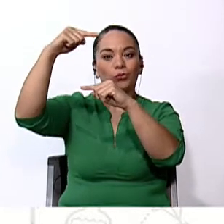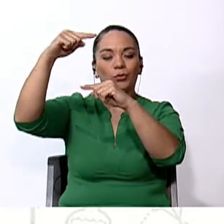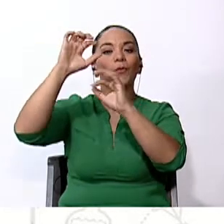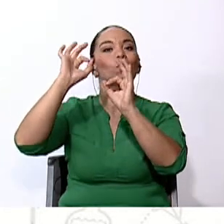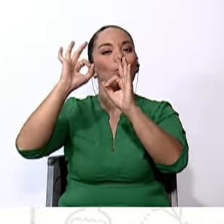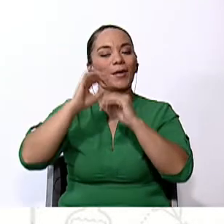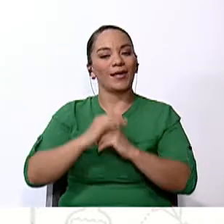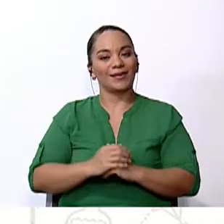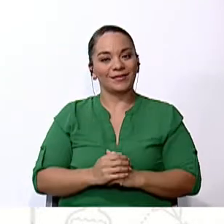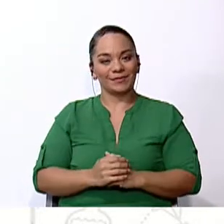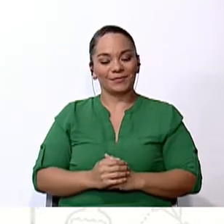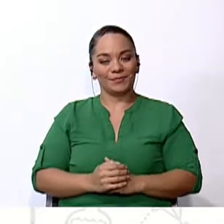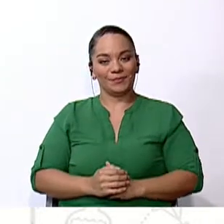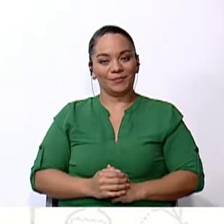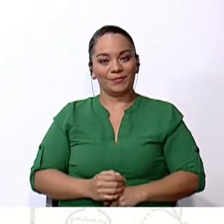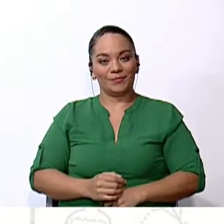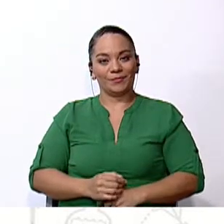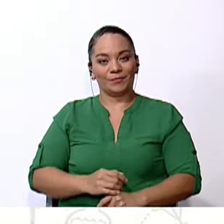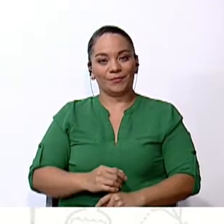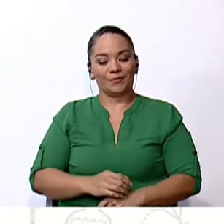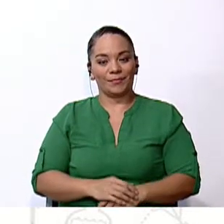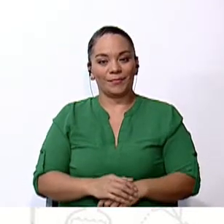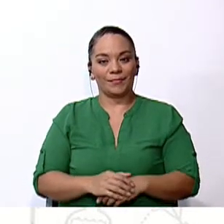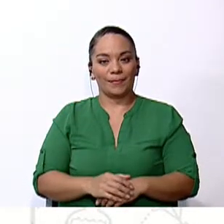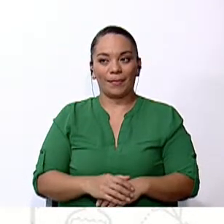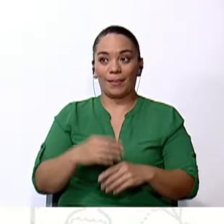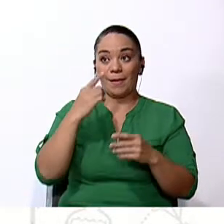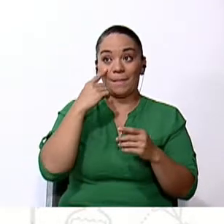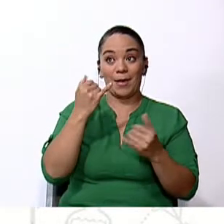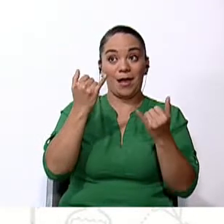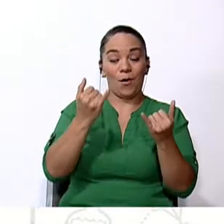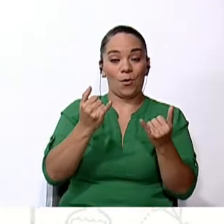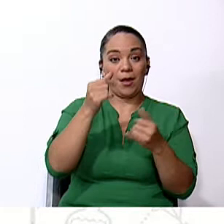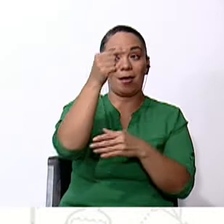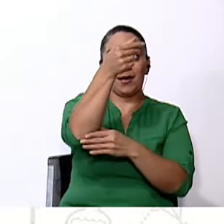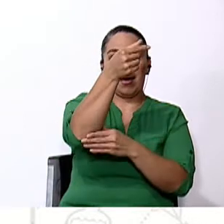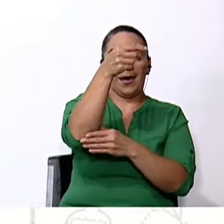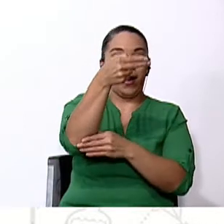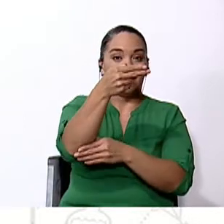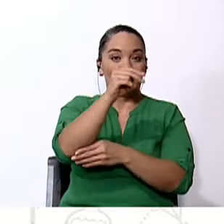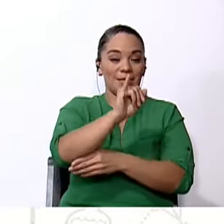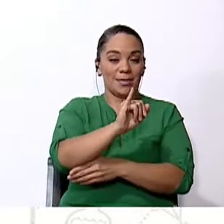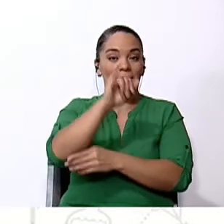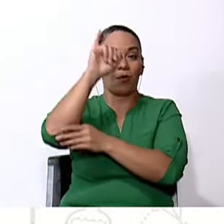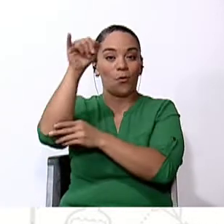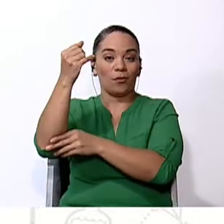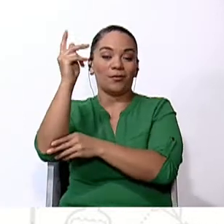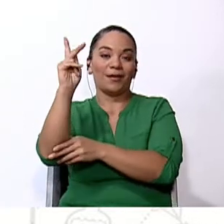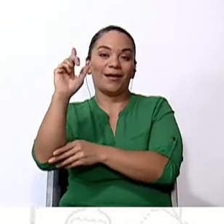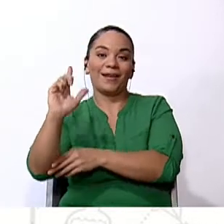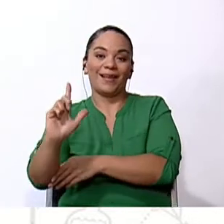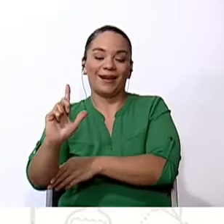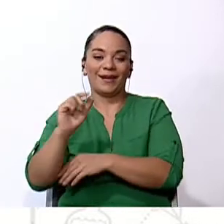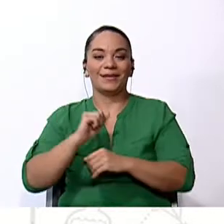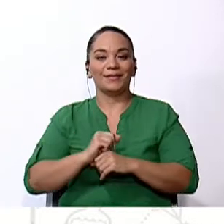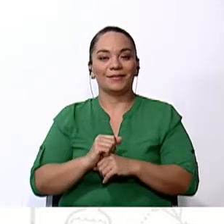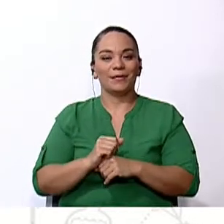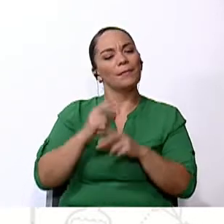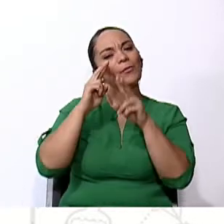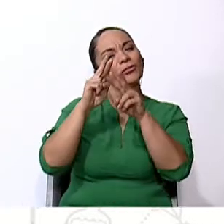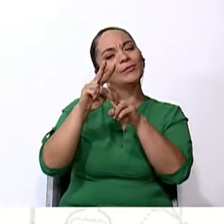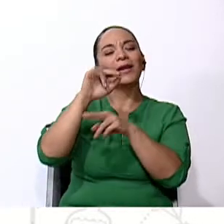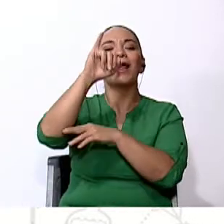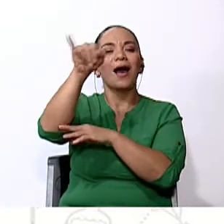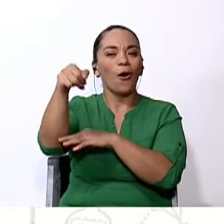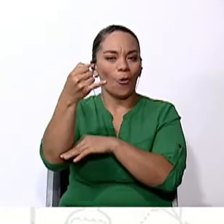Muy bien. ¡Ah! Y aquí estamos, desde la G hasta la L. Vamos a observar la J,